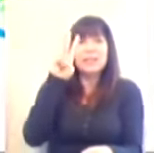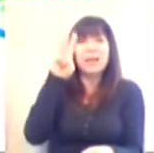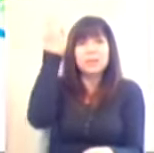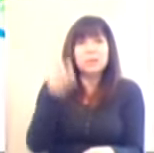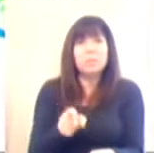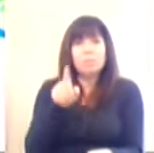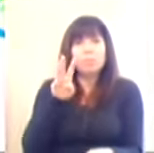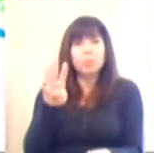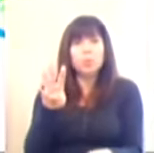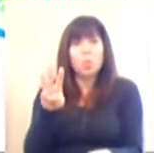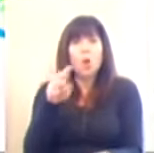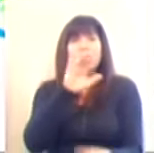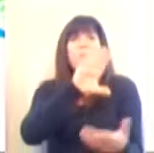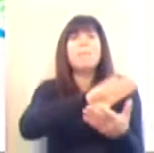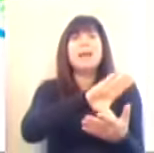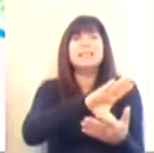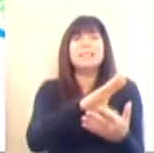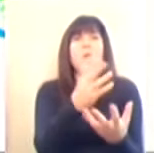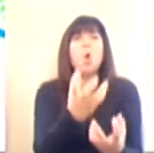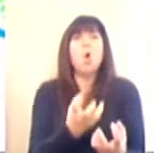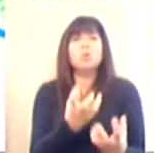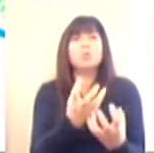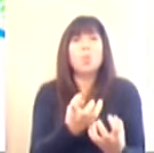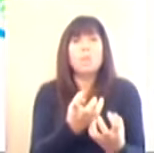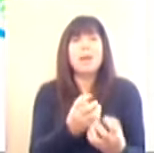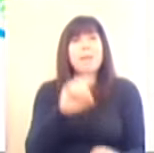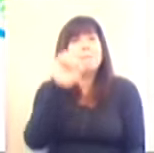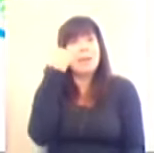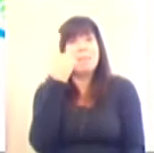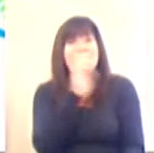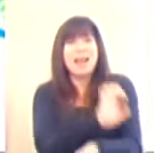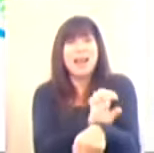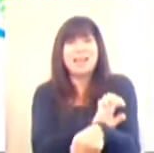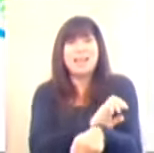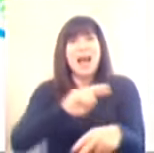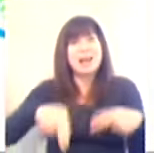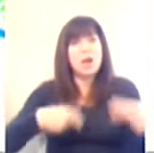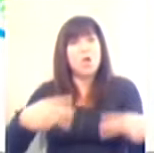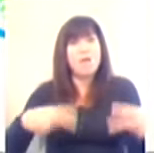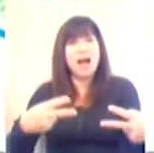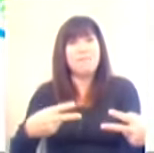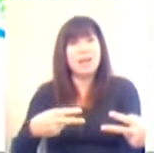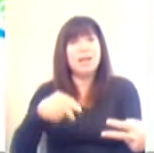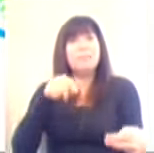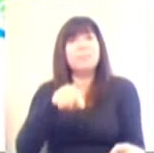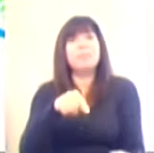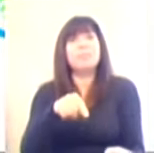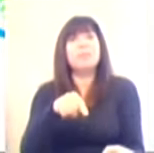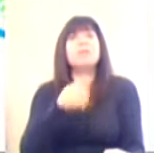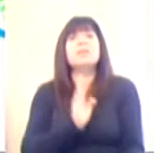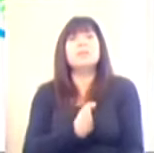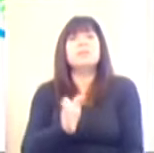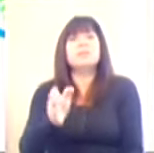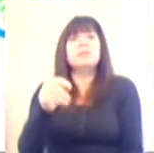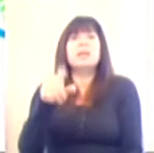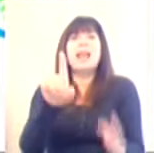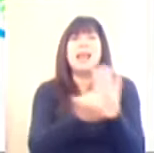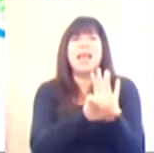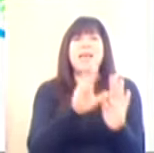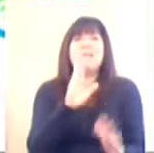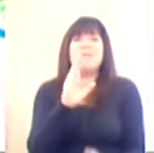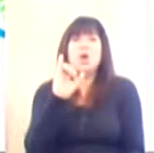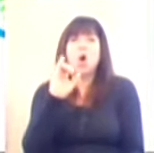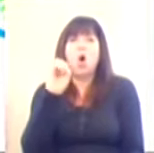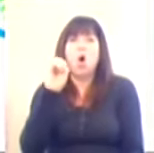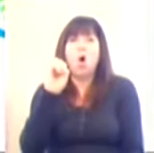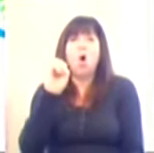país consume. La primera energía renovable del país hasta el día de hoy sigue siendo la leña biomasa, algo que típicamente sorprende a